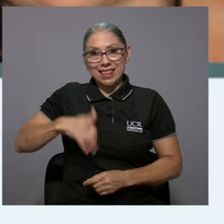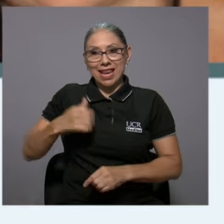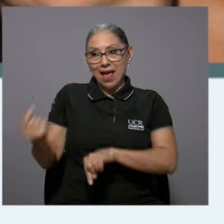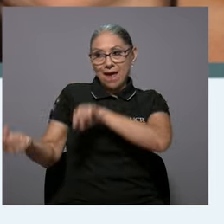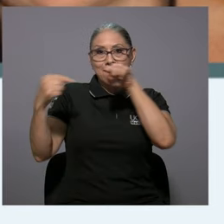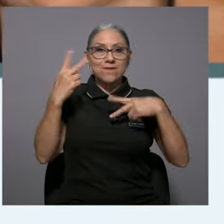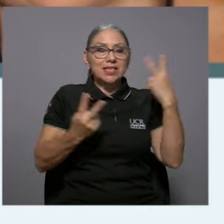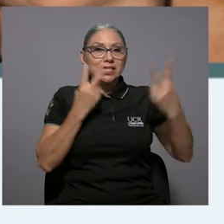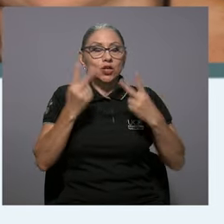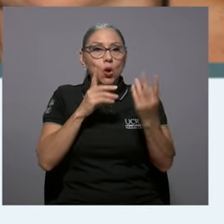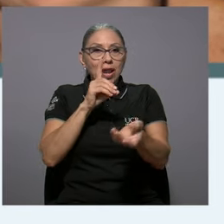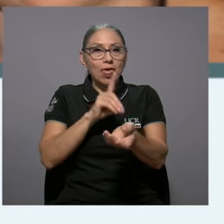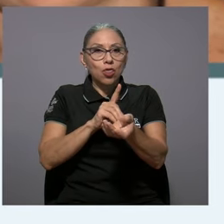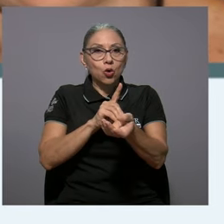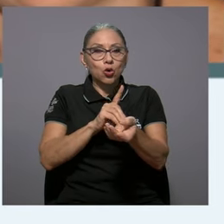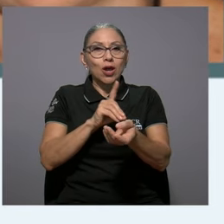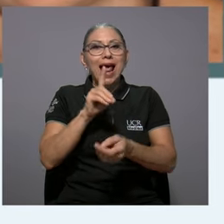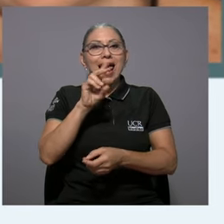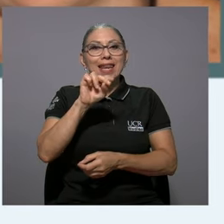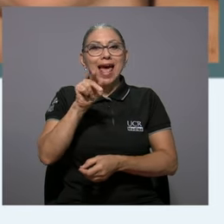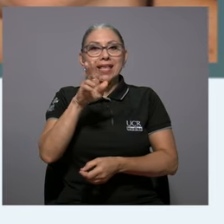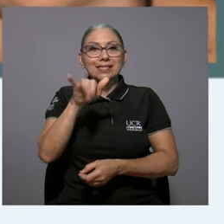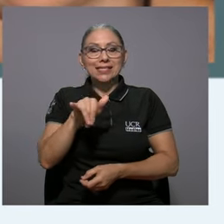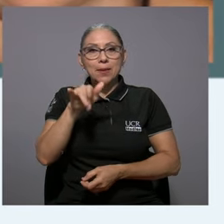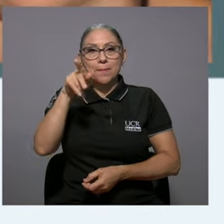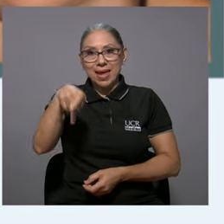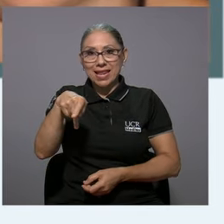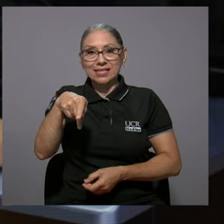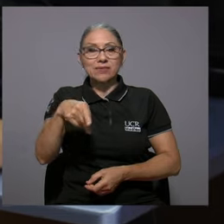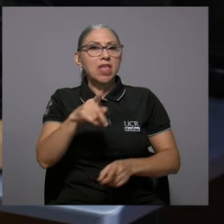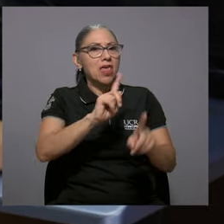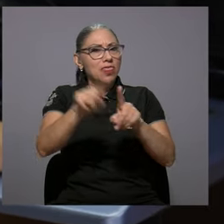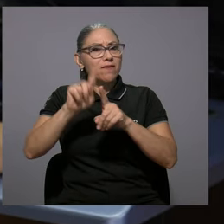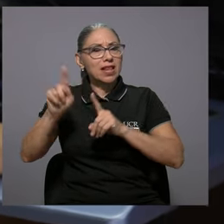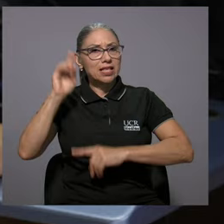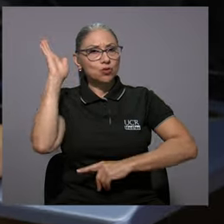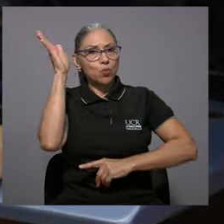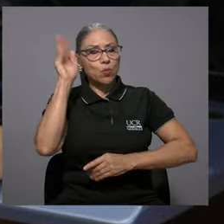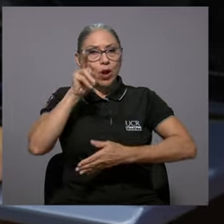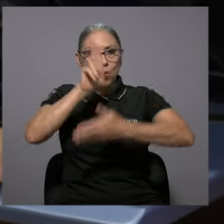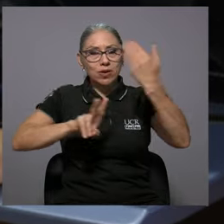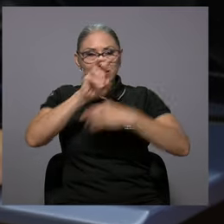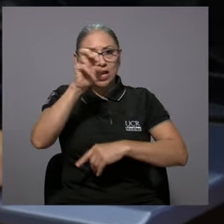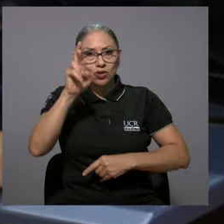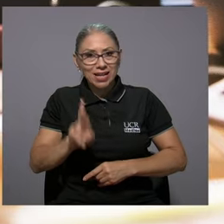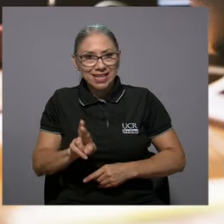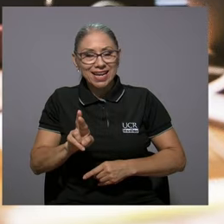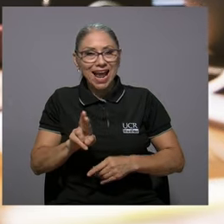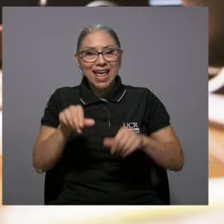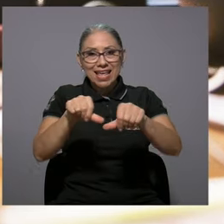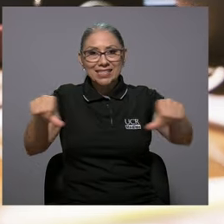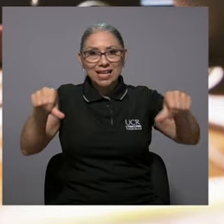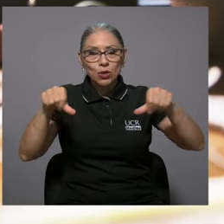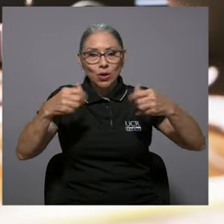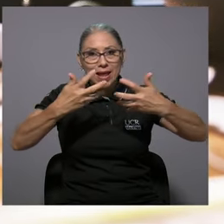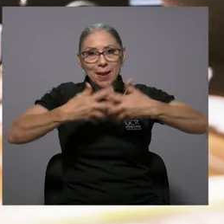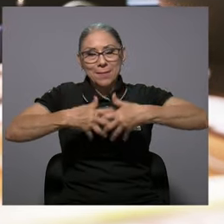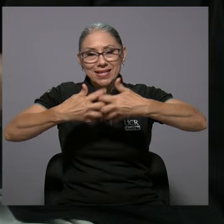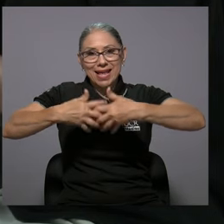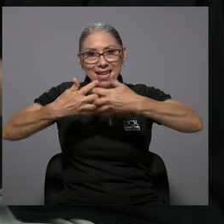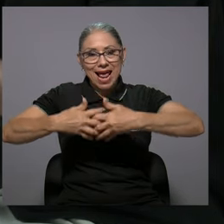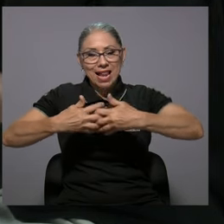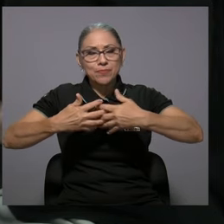doctora Nancy Pérez quien ofreció varias conferencias en la universidad de Costa Rica y en el sector